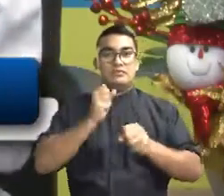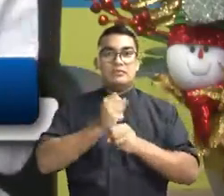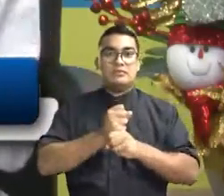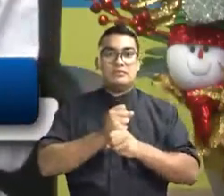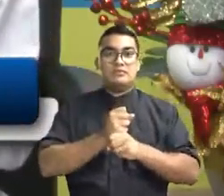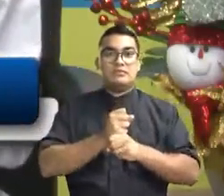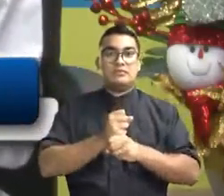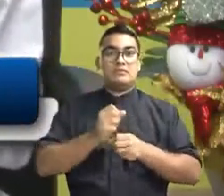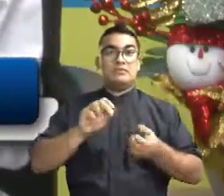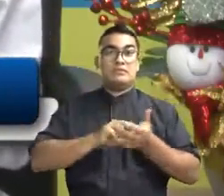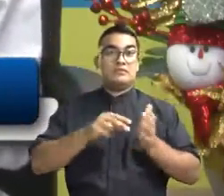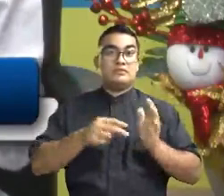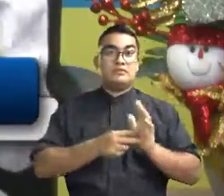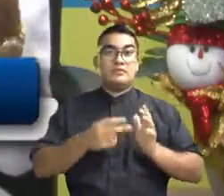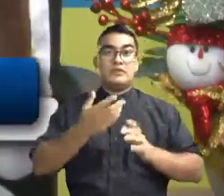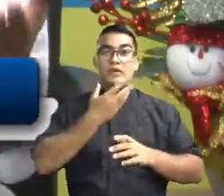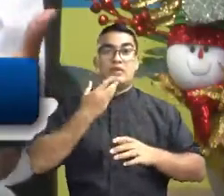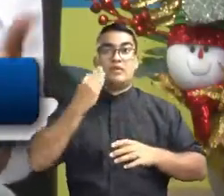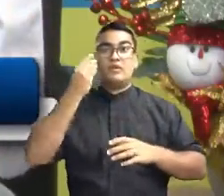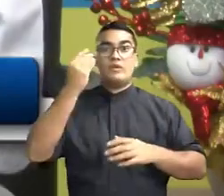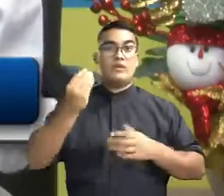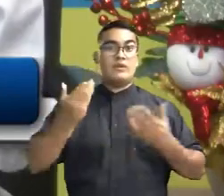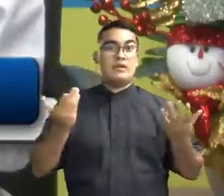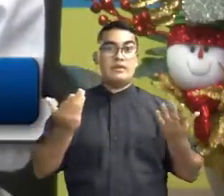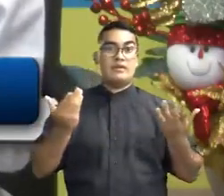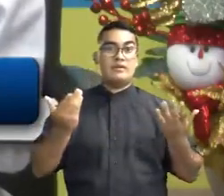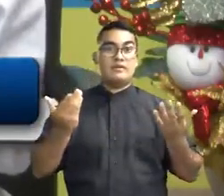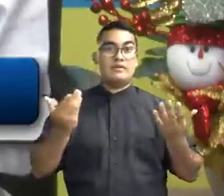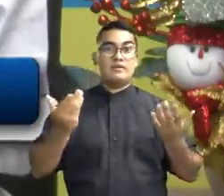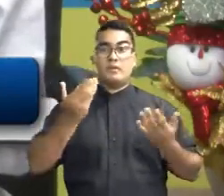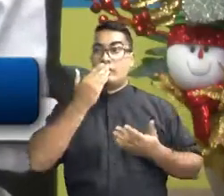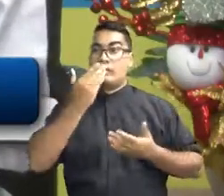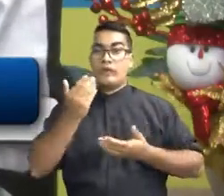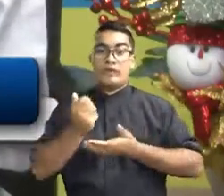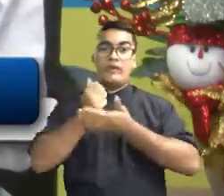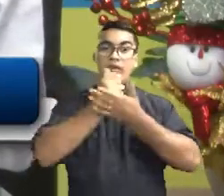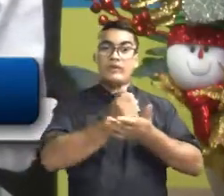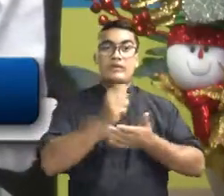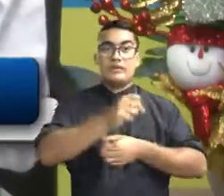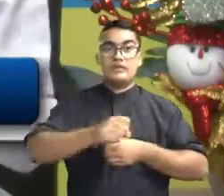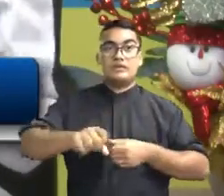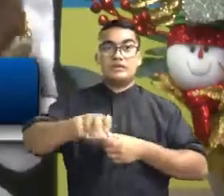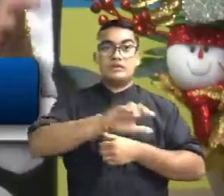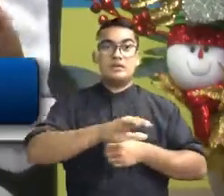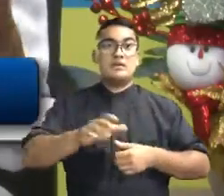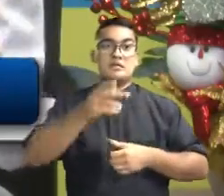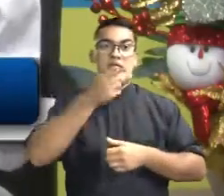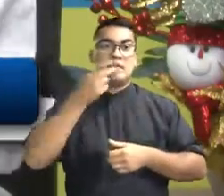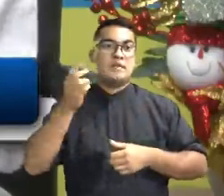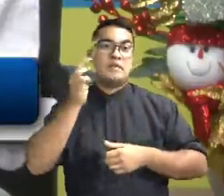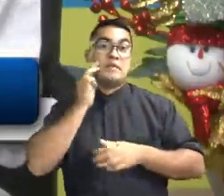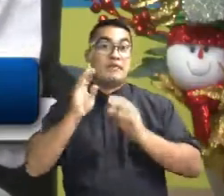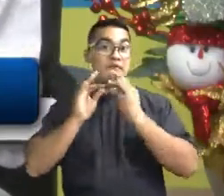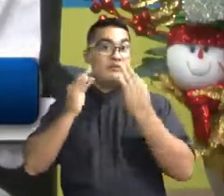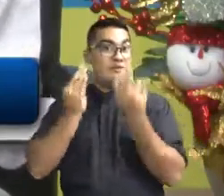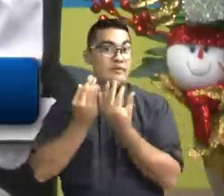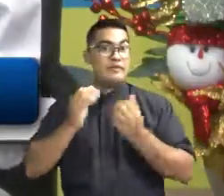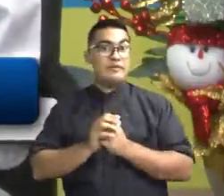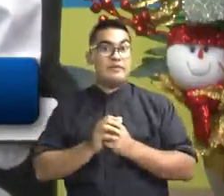paciente joven, que aporta a la sociedad, que es un familia, con familia y todo, uh-huh,